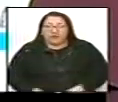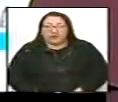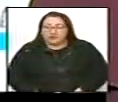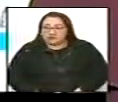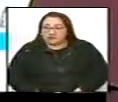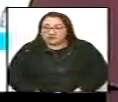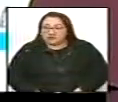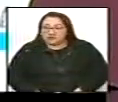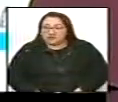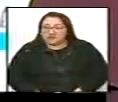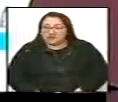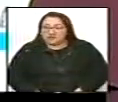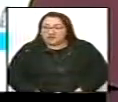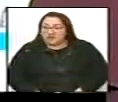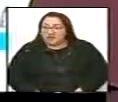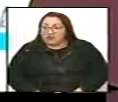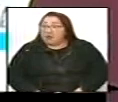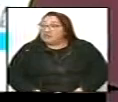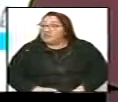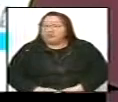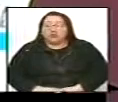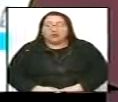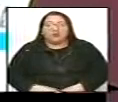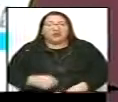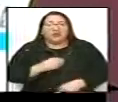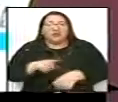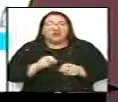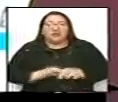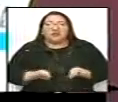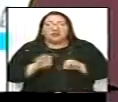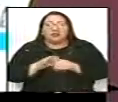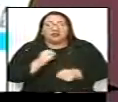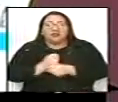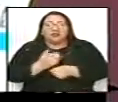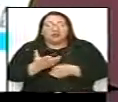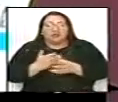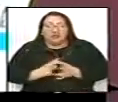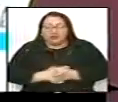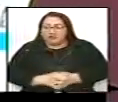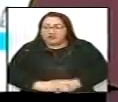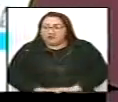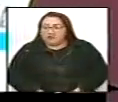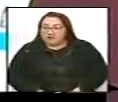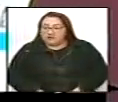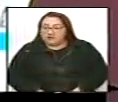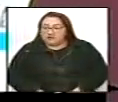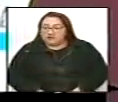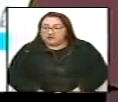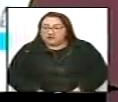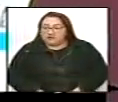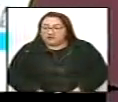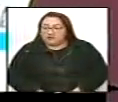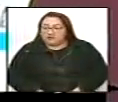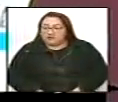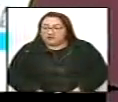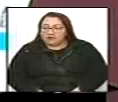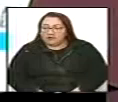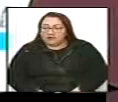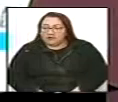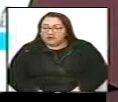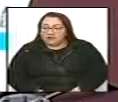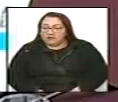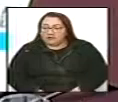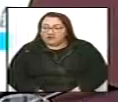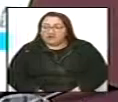esta denuncia estaba ahora solventada por la propia declaración de